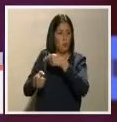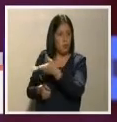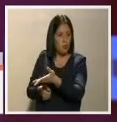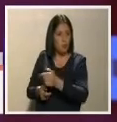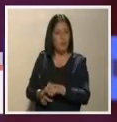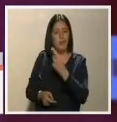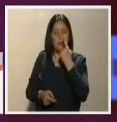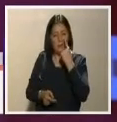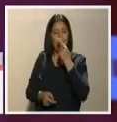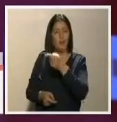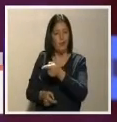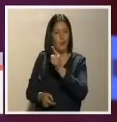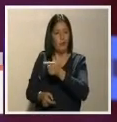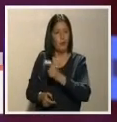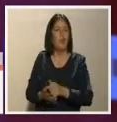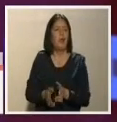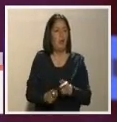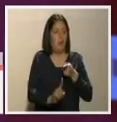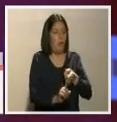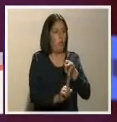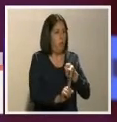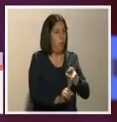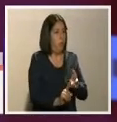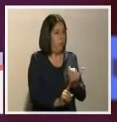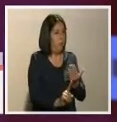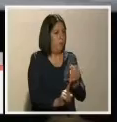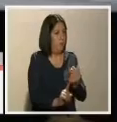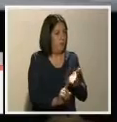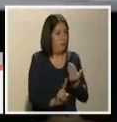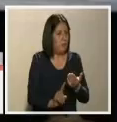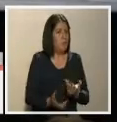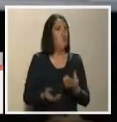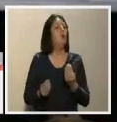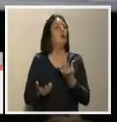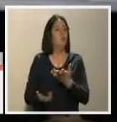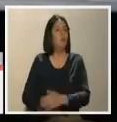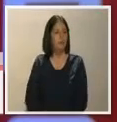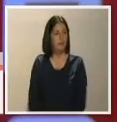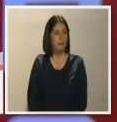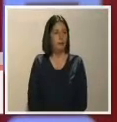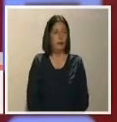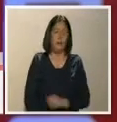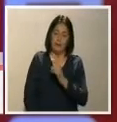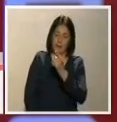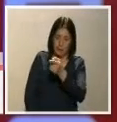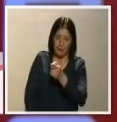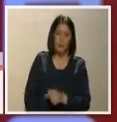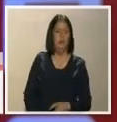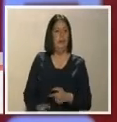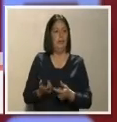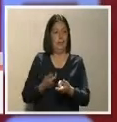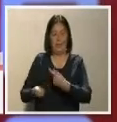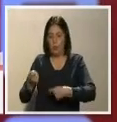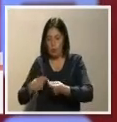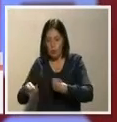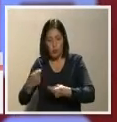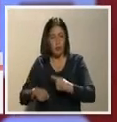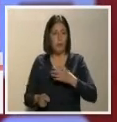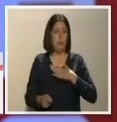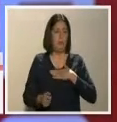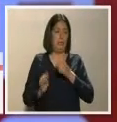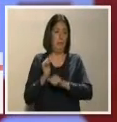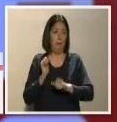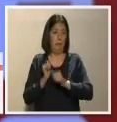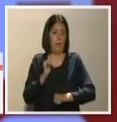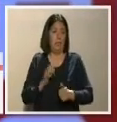es conocido como extorsionador? Señora Fujimori. Con referencia al negocio de mis hermanos, como en